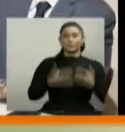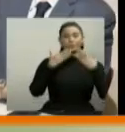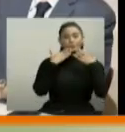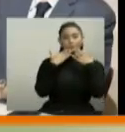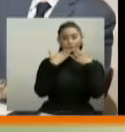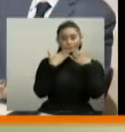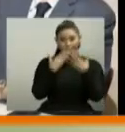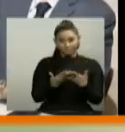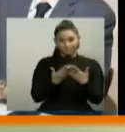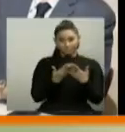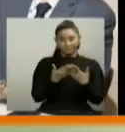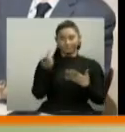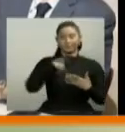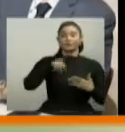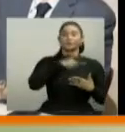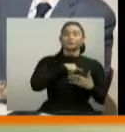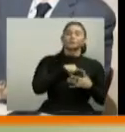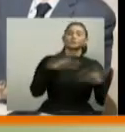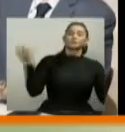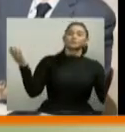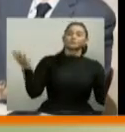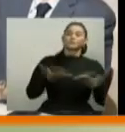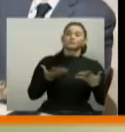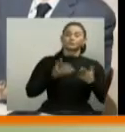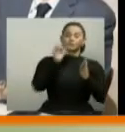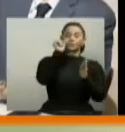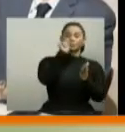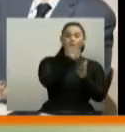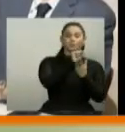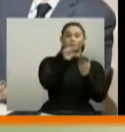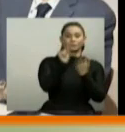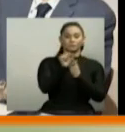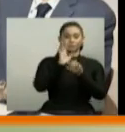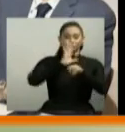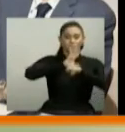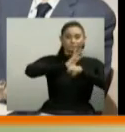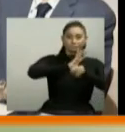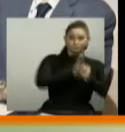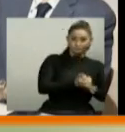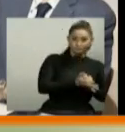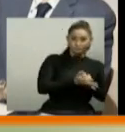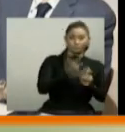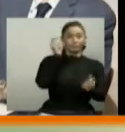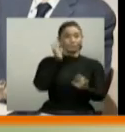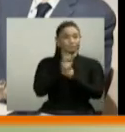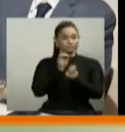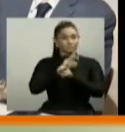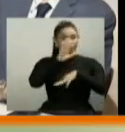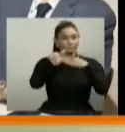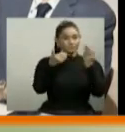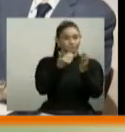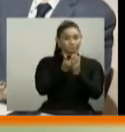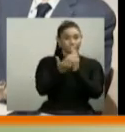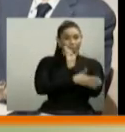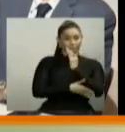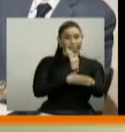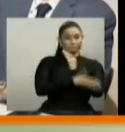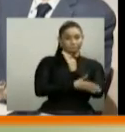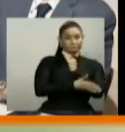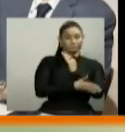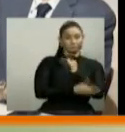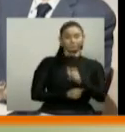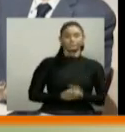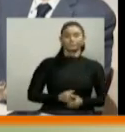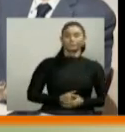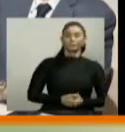por último, el director médico de SEDIMAT, ¿tú sabes lo que le dijeron Francia al pueblo dominicano? Que la mayoría de